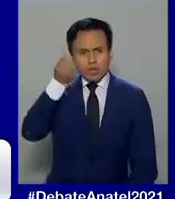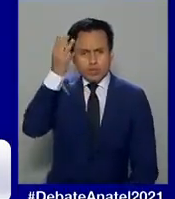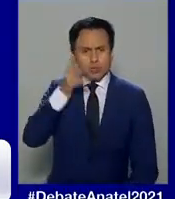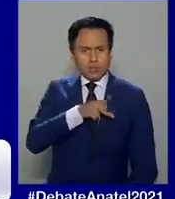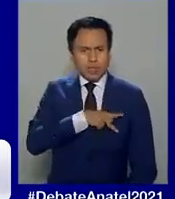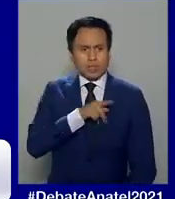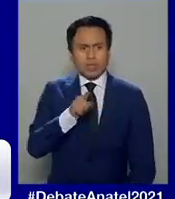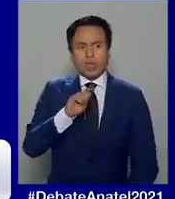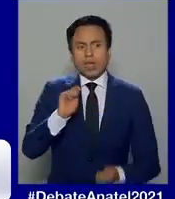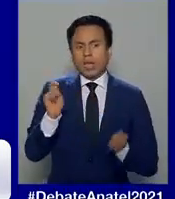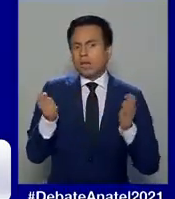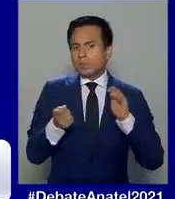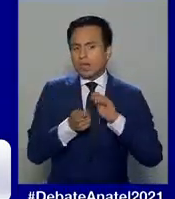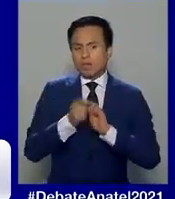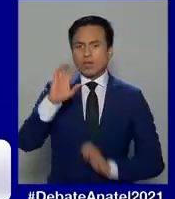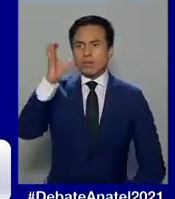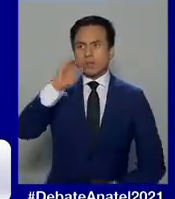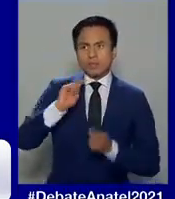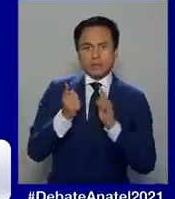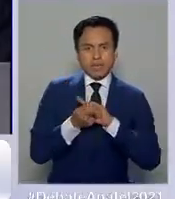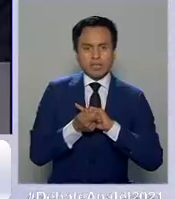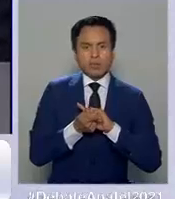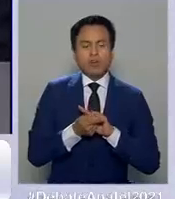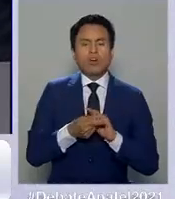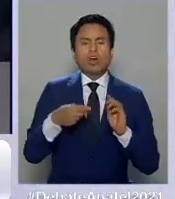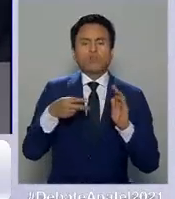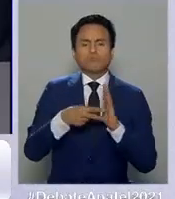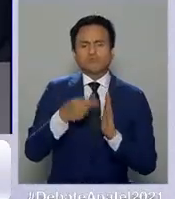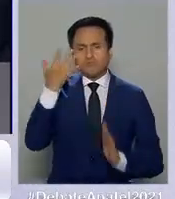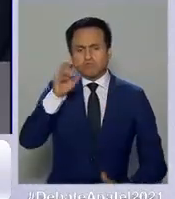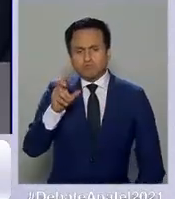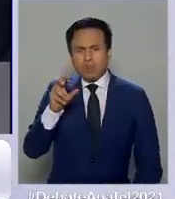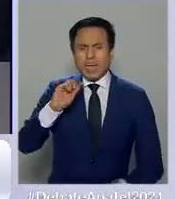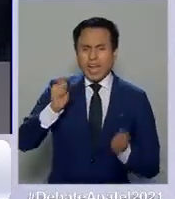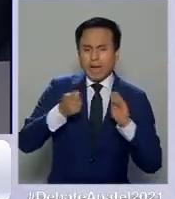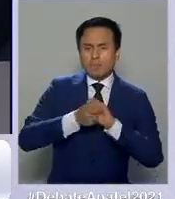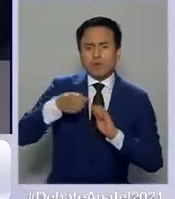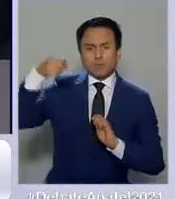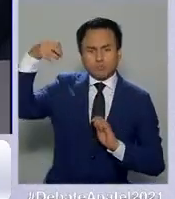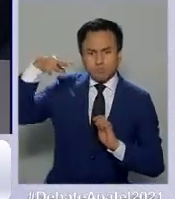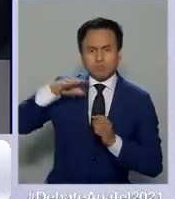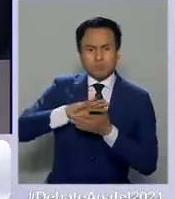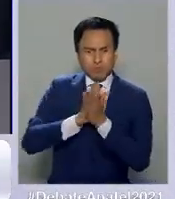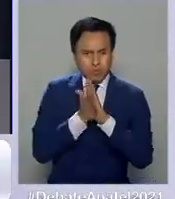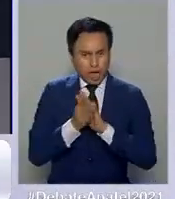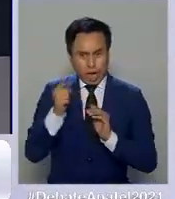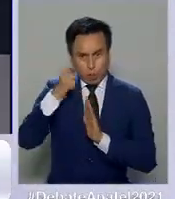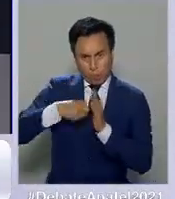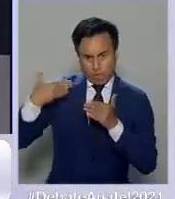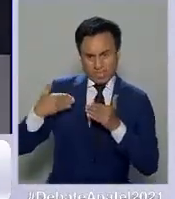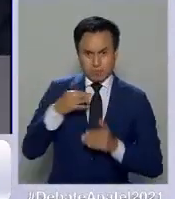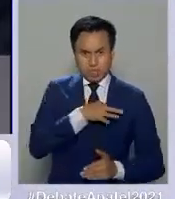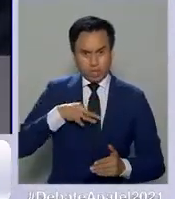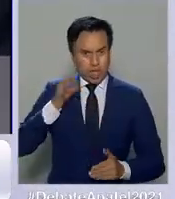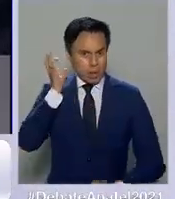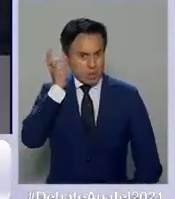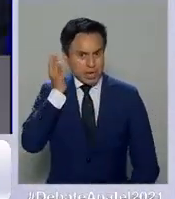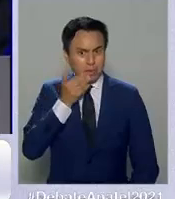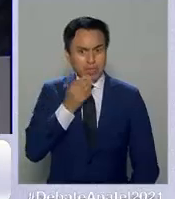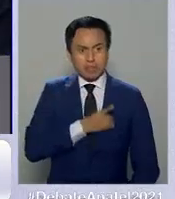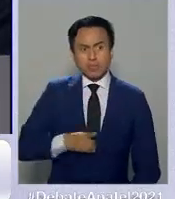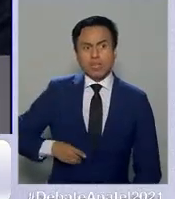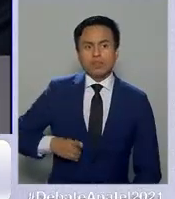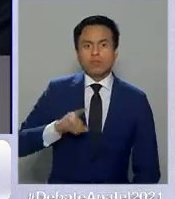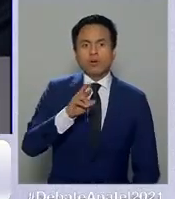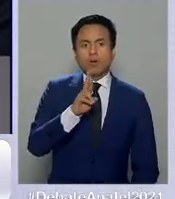o matizado al menos, en cambio climático, en las termoeléctricas a carbón, aquí en este mismo estudio hace un mes, en el Ministerio de la Mujer, e incluso el diputado Guillermo